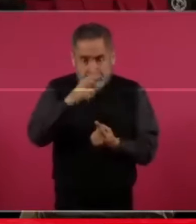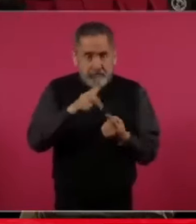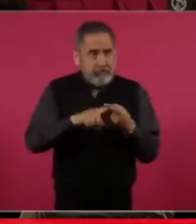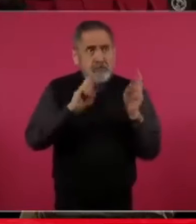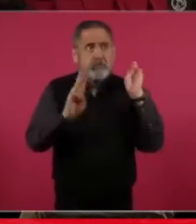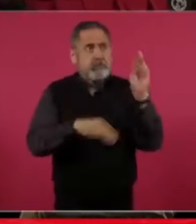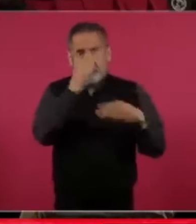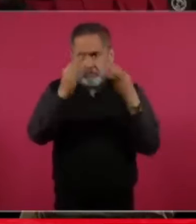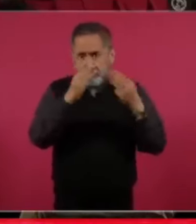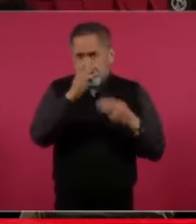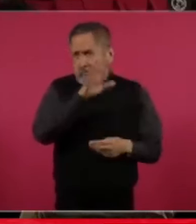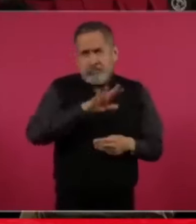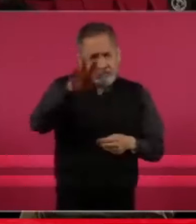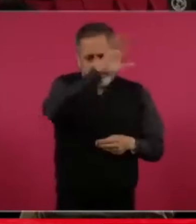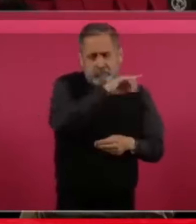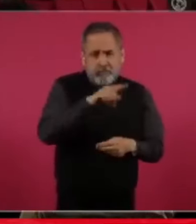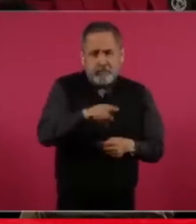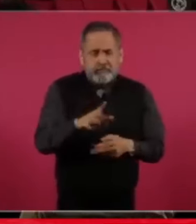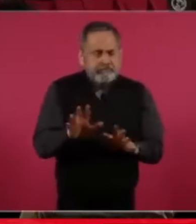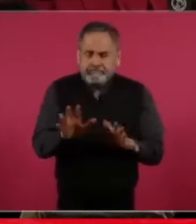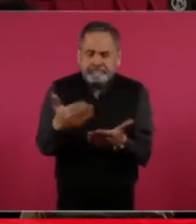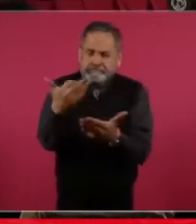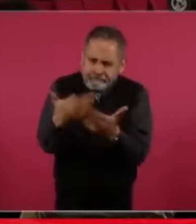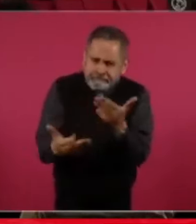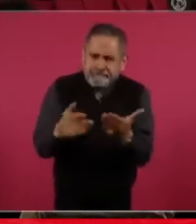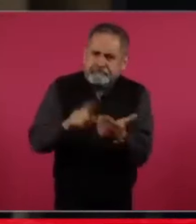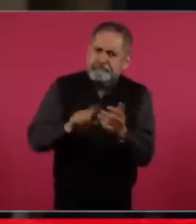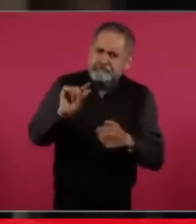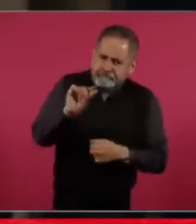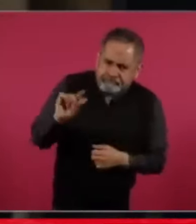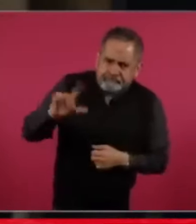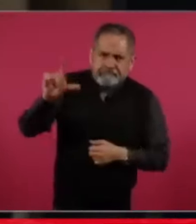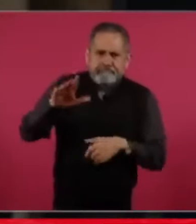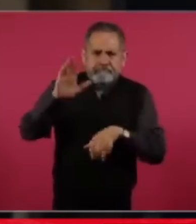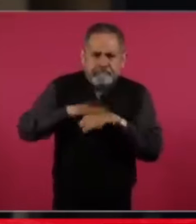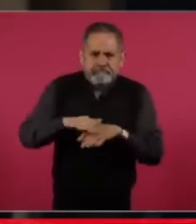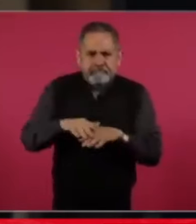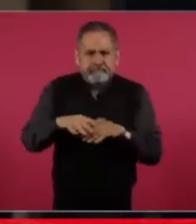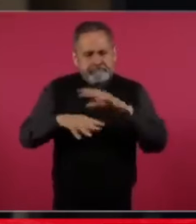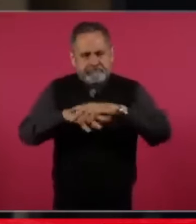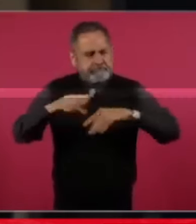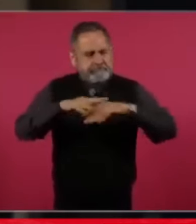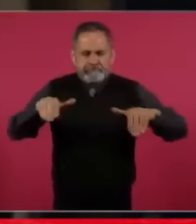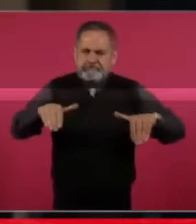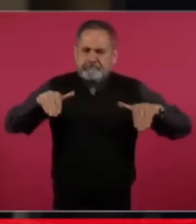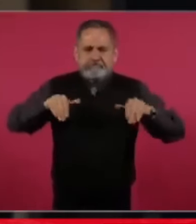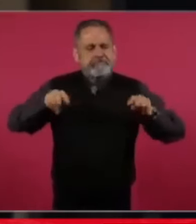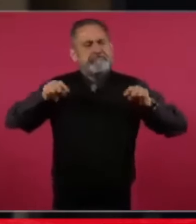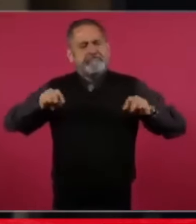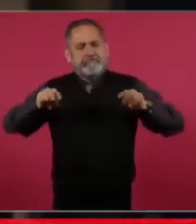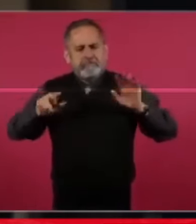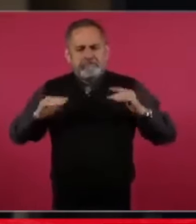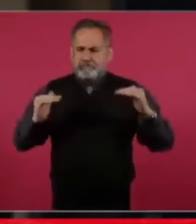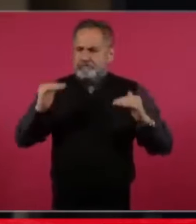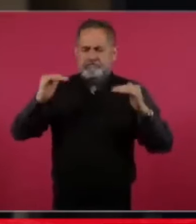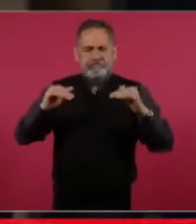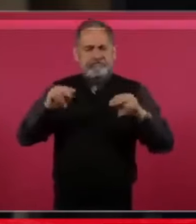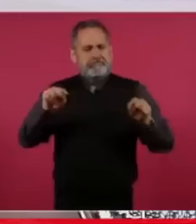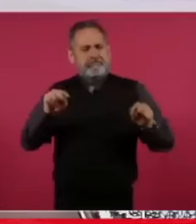del mundo, hace falta más profesionalismo, más objetividad, más